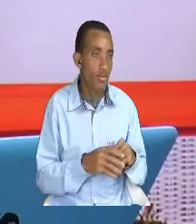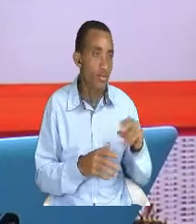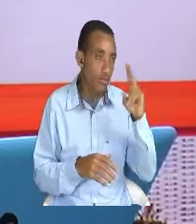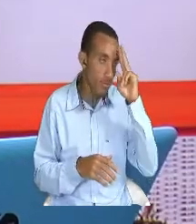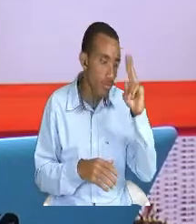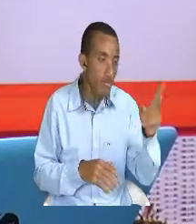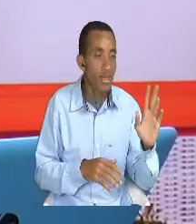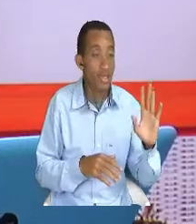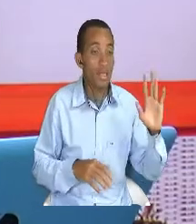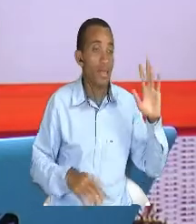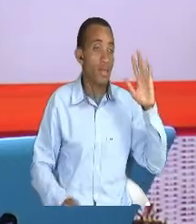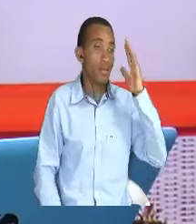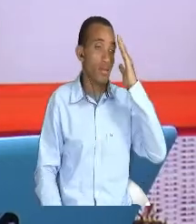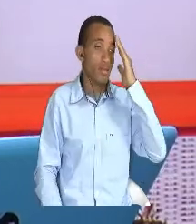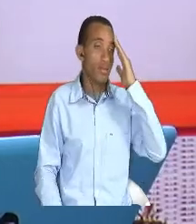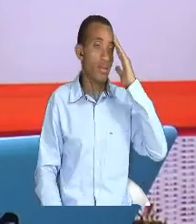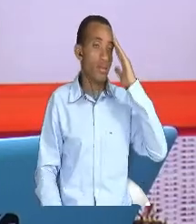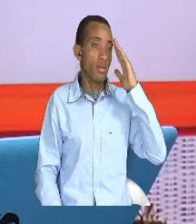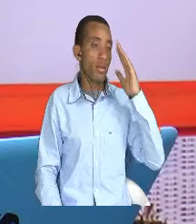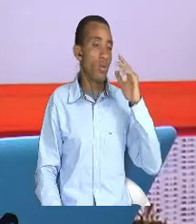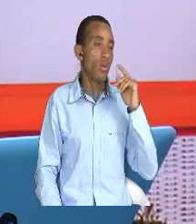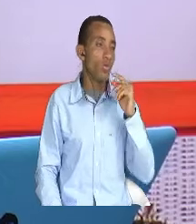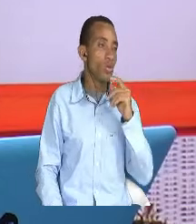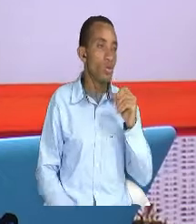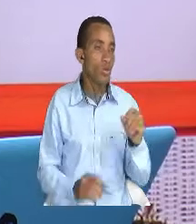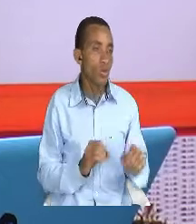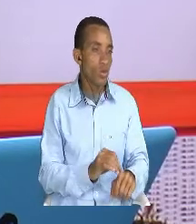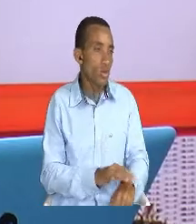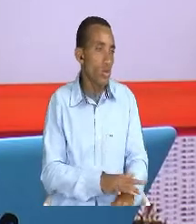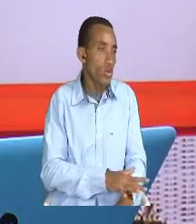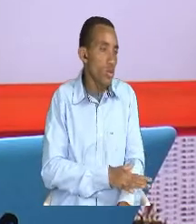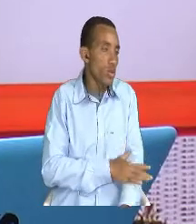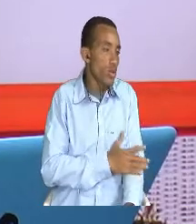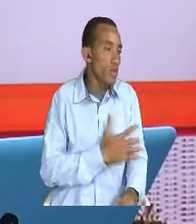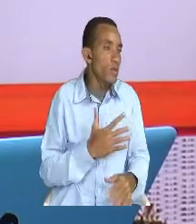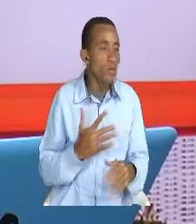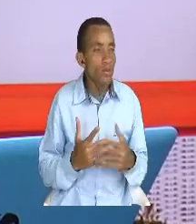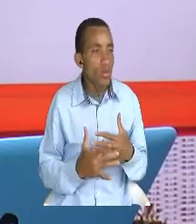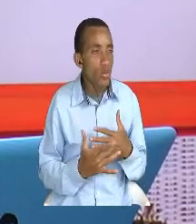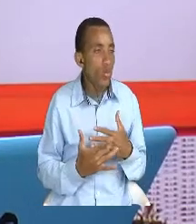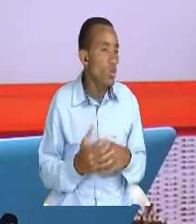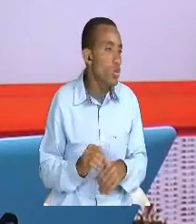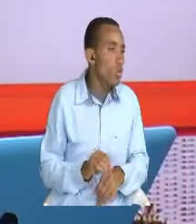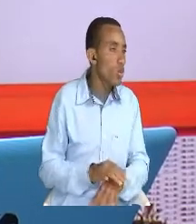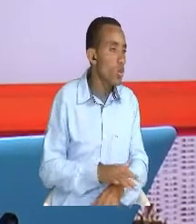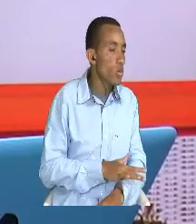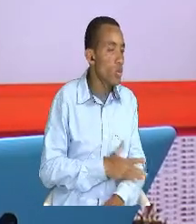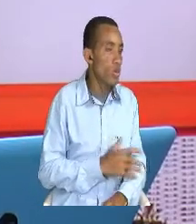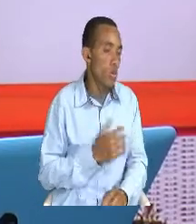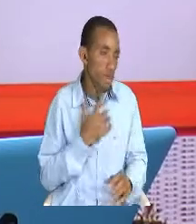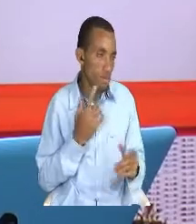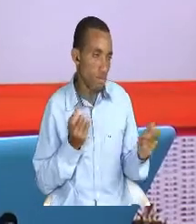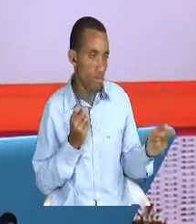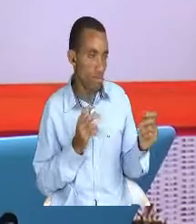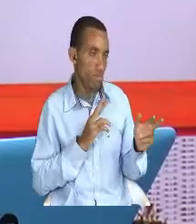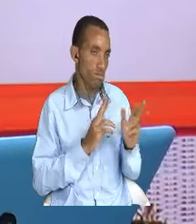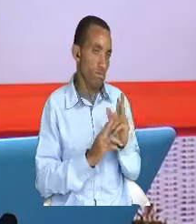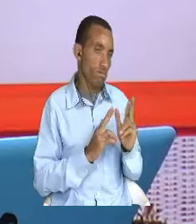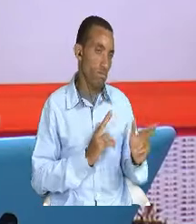por ejemplo, ser de conocer sus emociones, de cómo nosotros lo vamos a manejar de una manera adecuada para que pues nuestras relaciones sean un